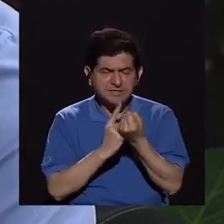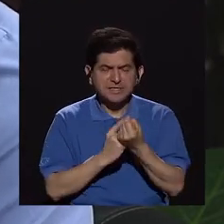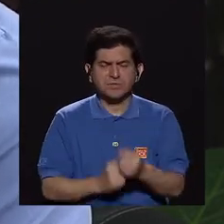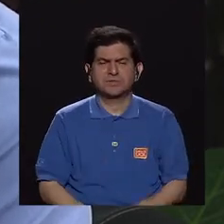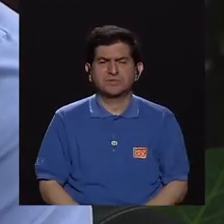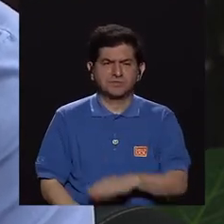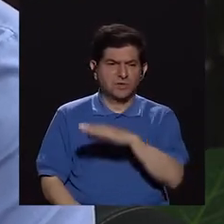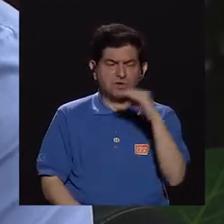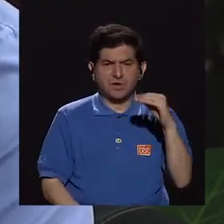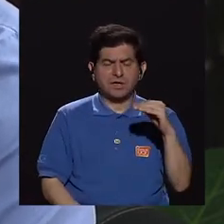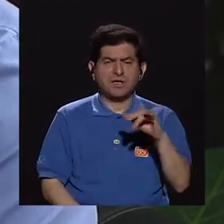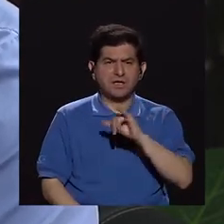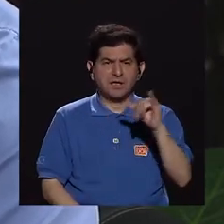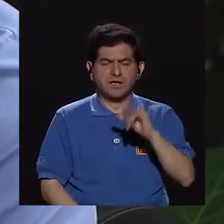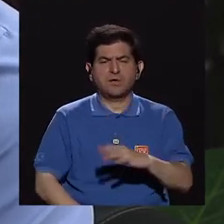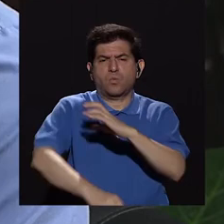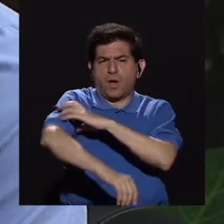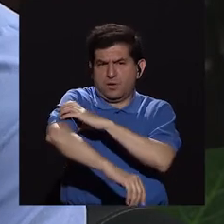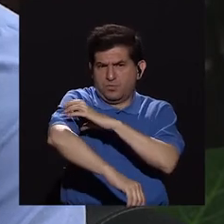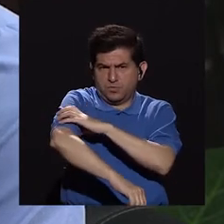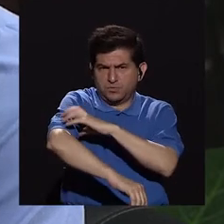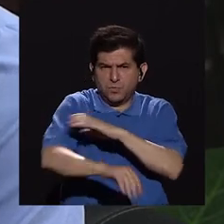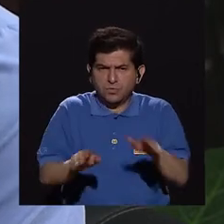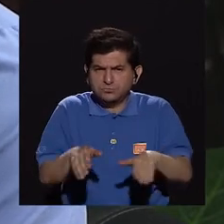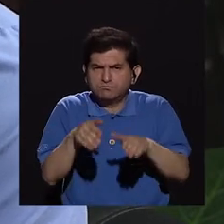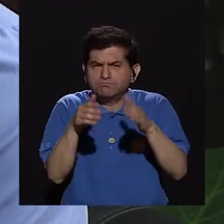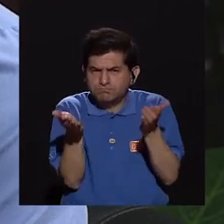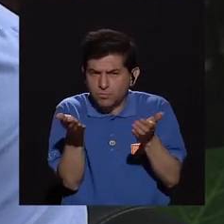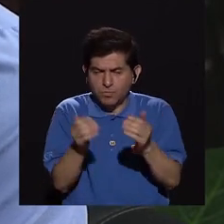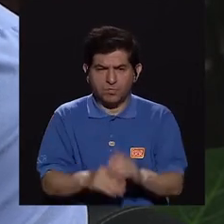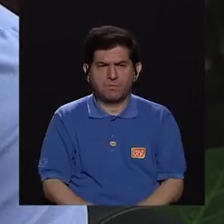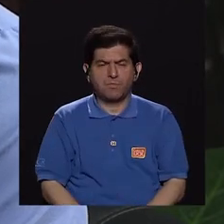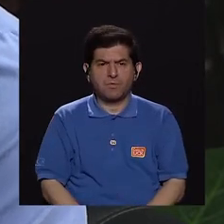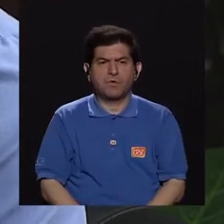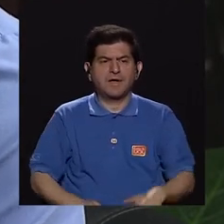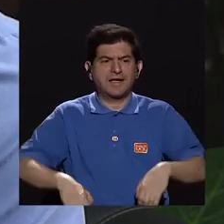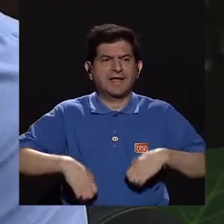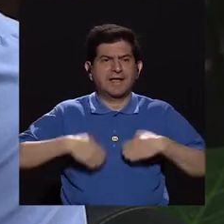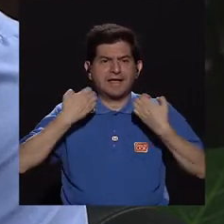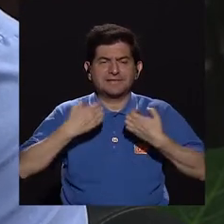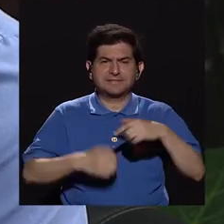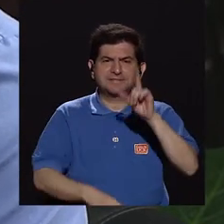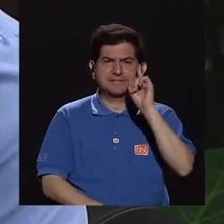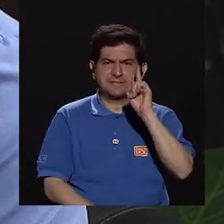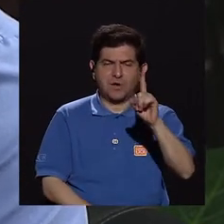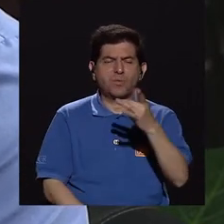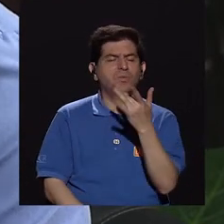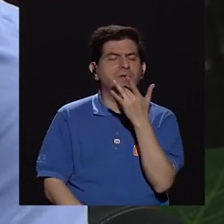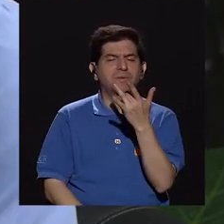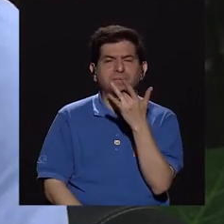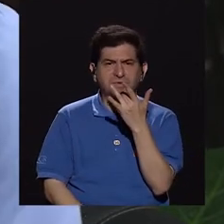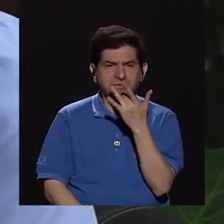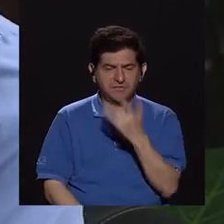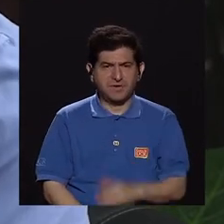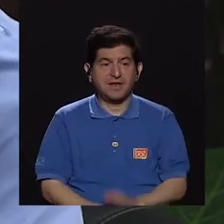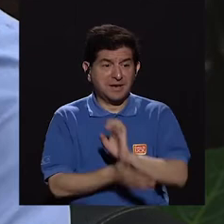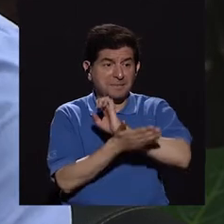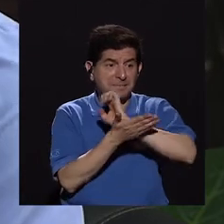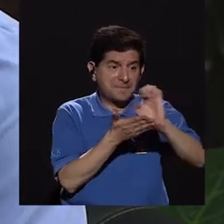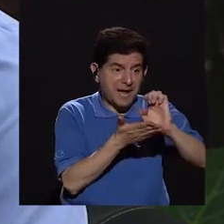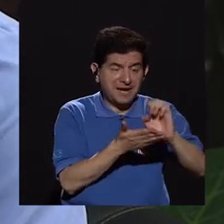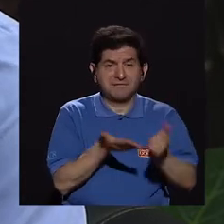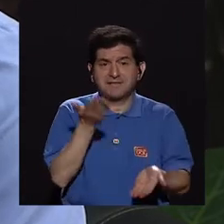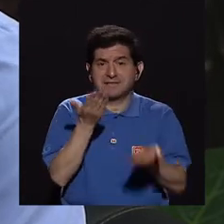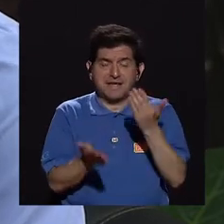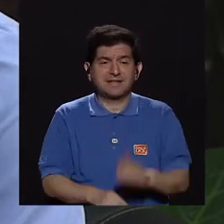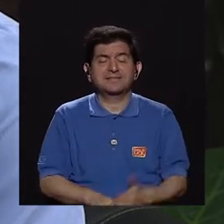está la cadena ósea y cómo se encuentra la cadena muscular, hay una que es preferida para